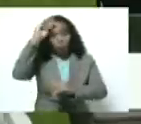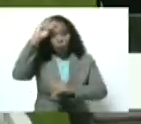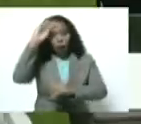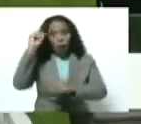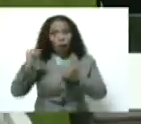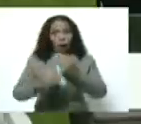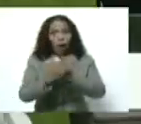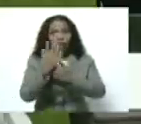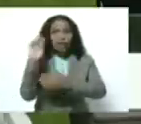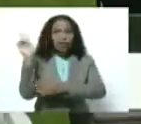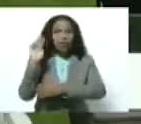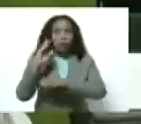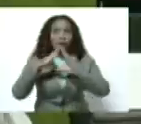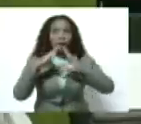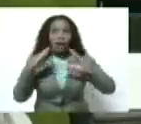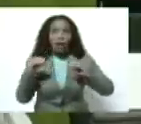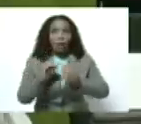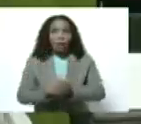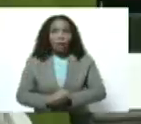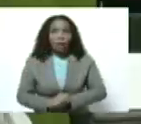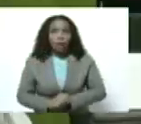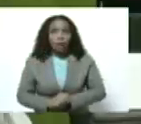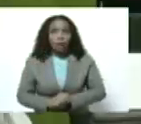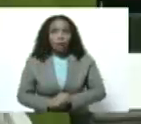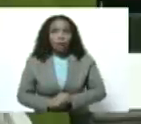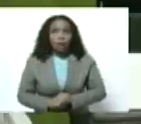con Venezuela, con Nicaragua.